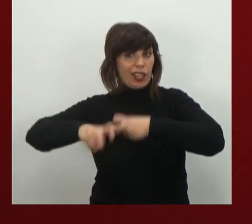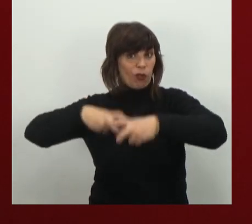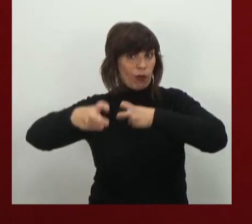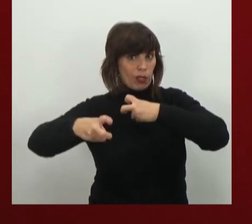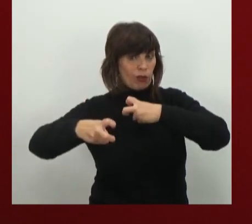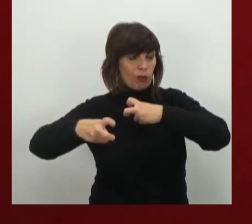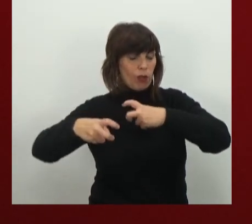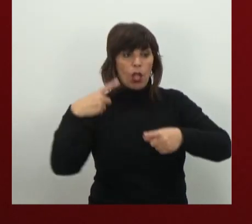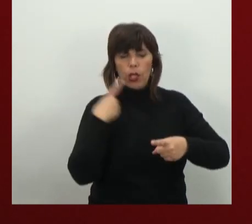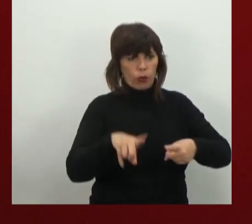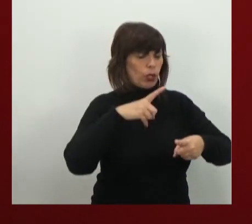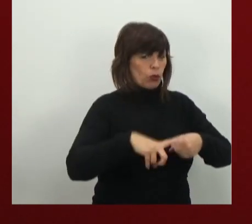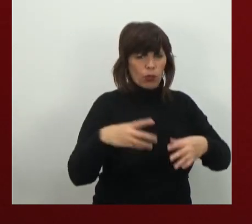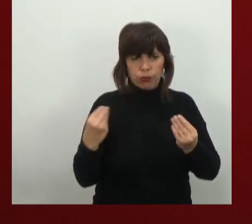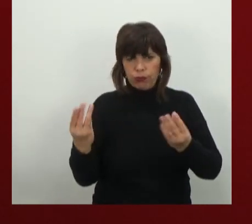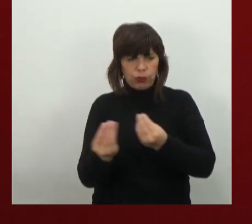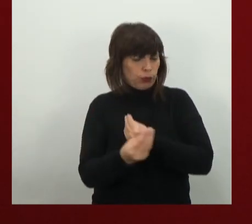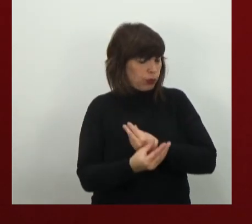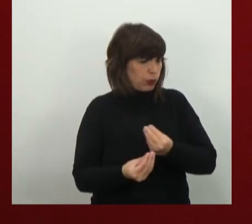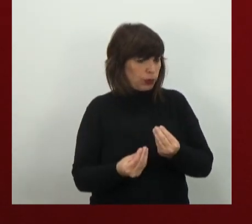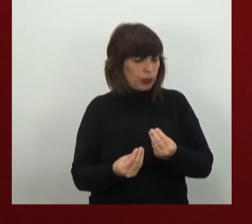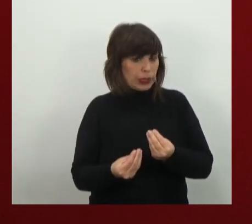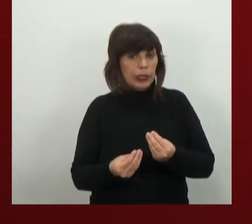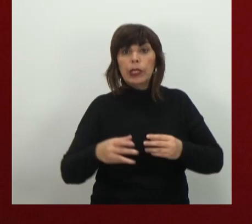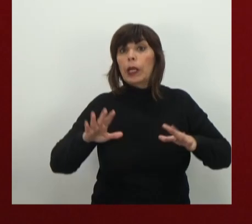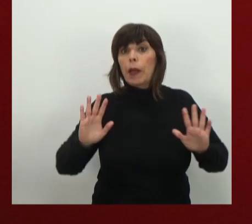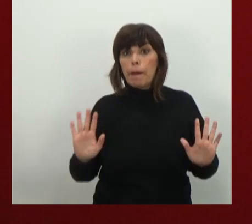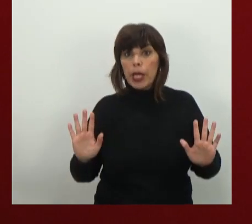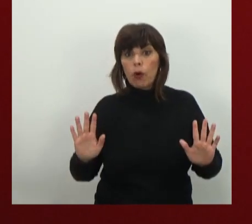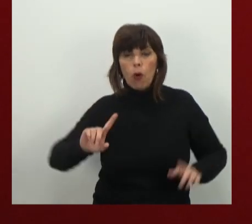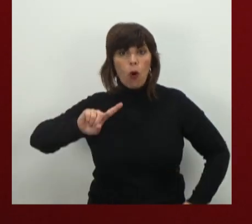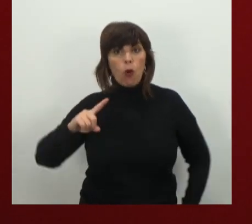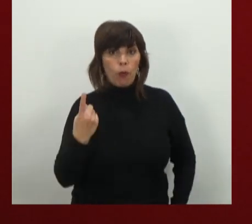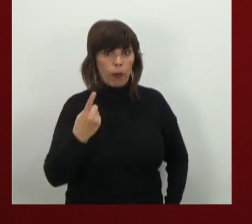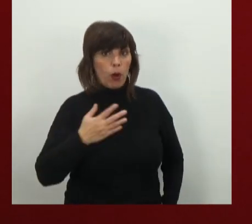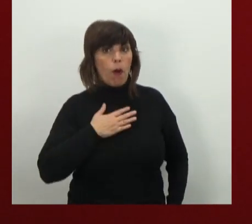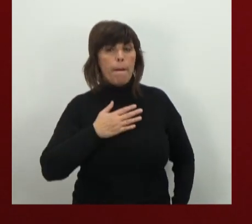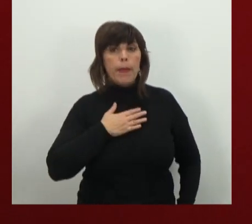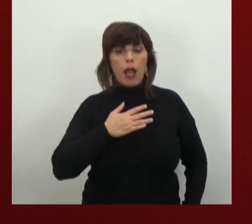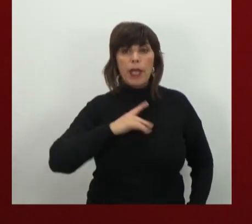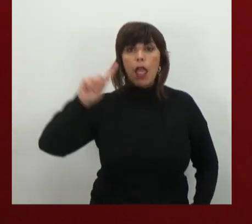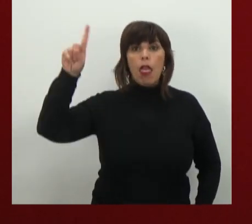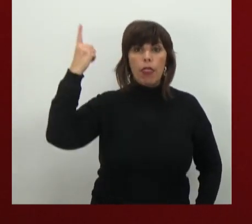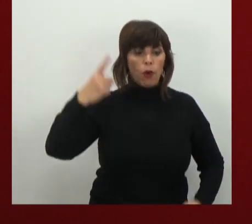Pero todo eso no puede estar delante de la familia. Neva. Neva.